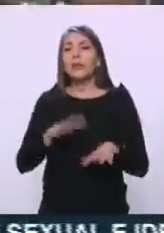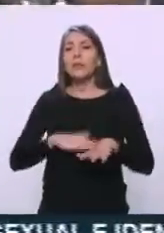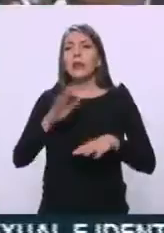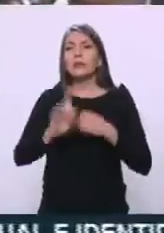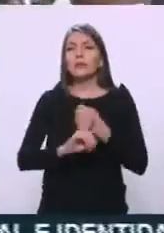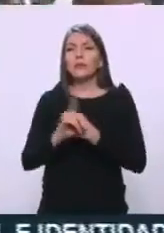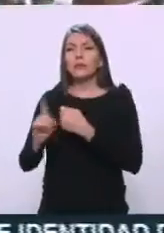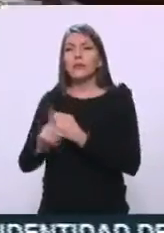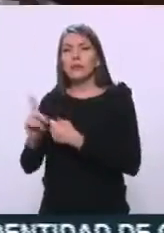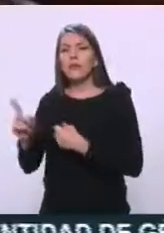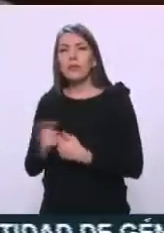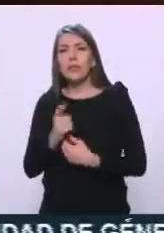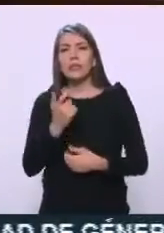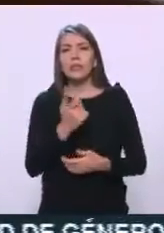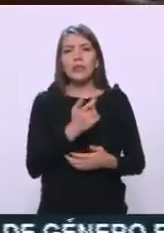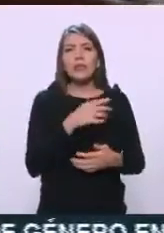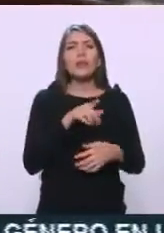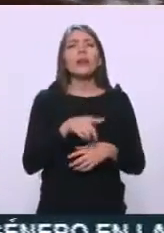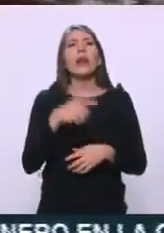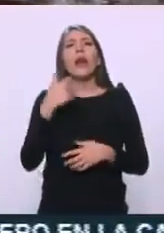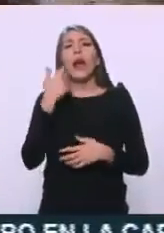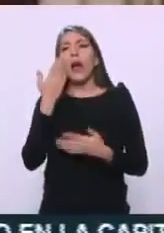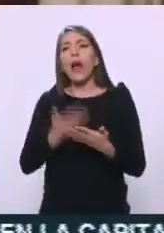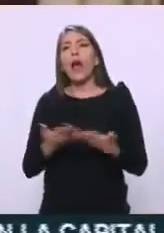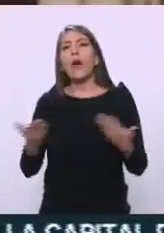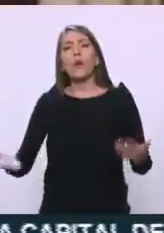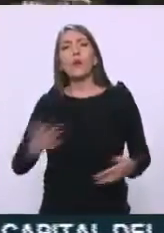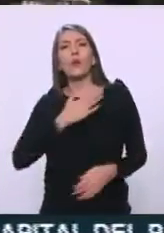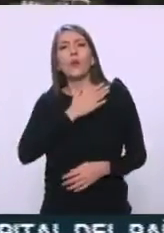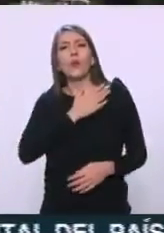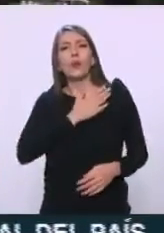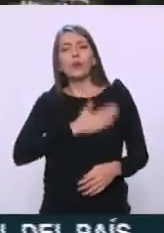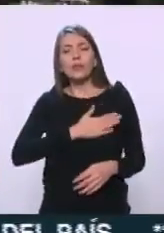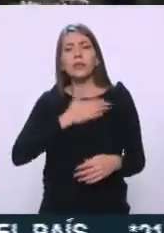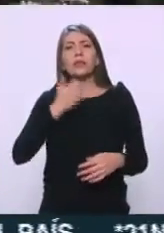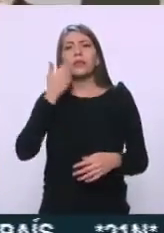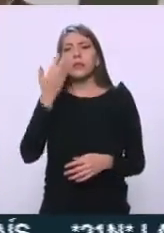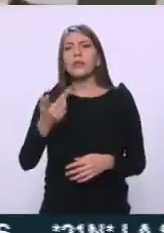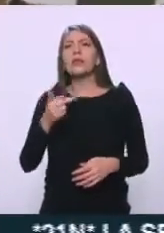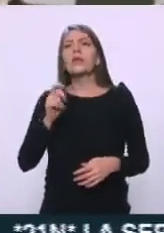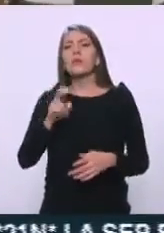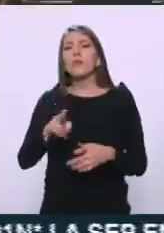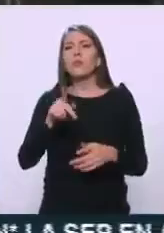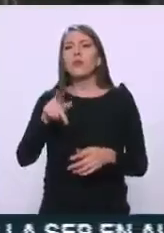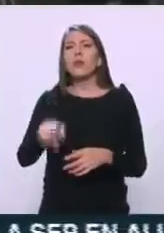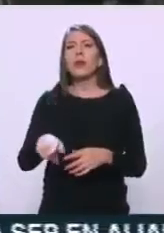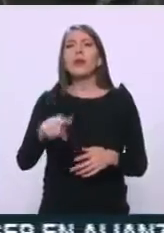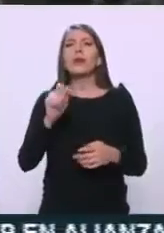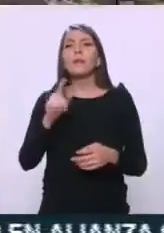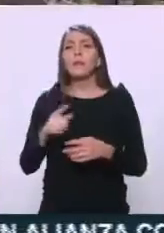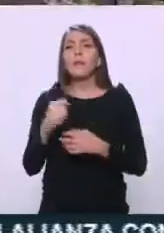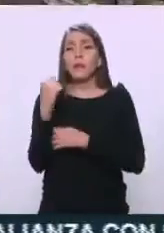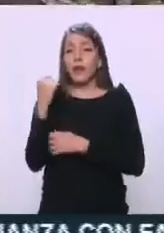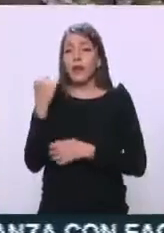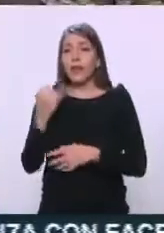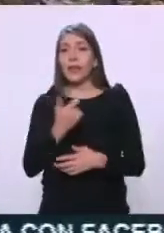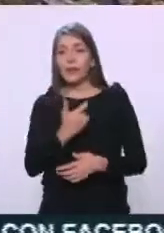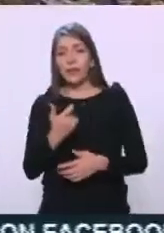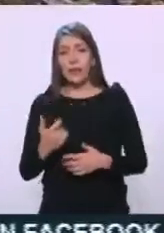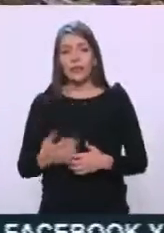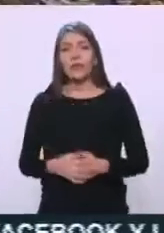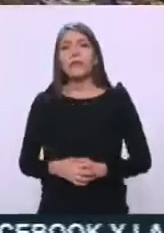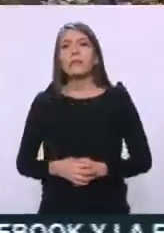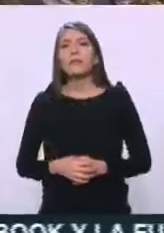busca transformarse. La justicia espera por los otrora señores del poder y el dinero. La